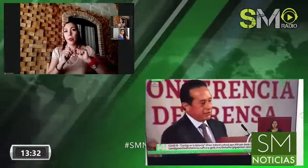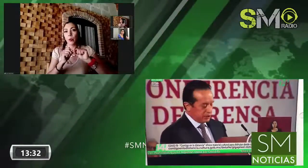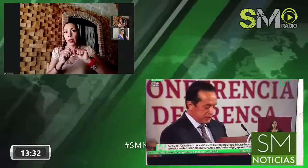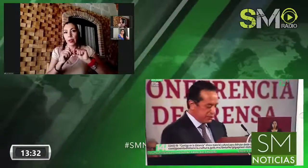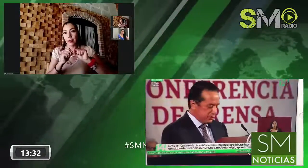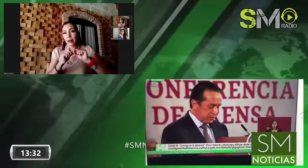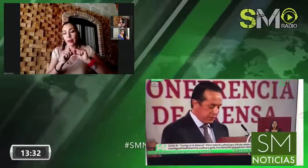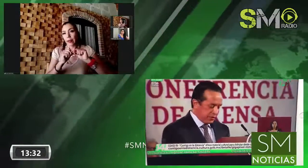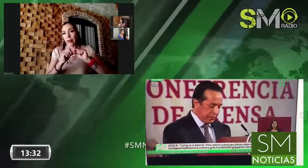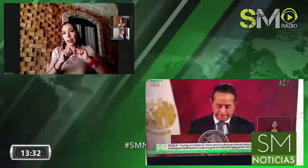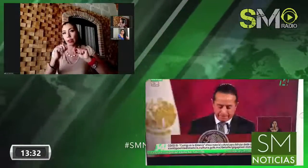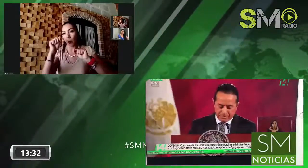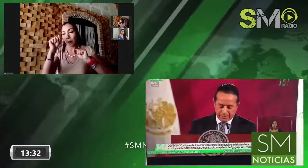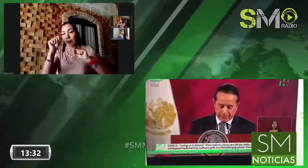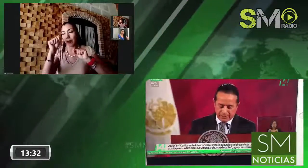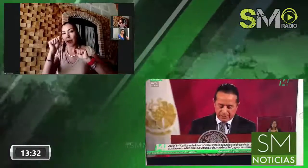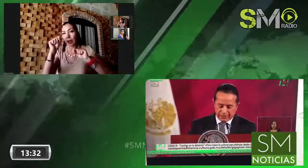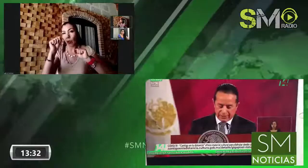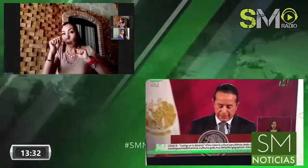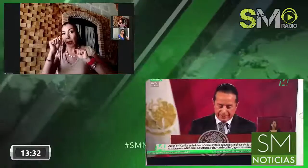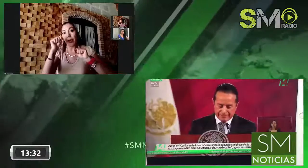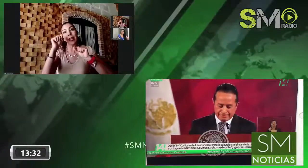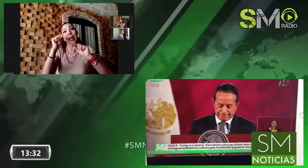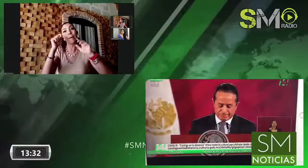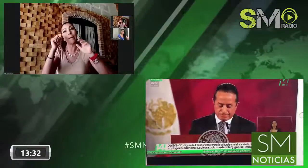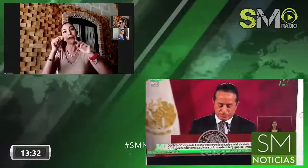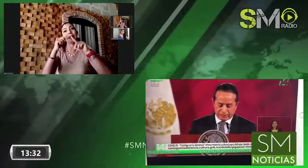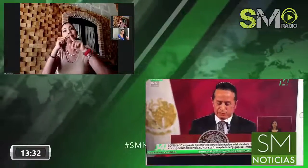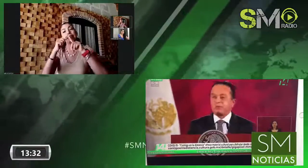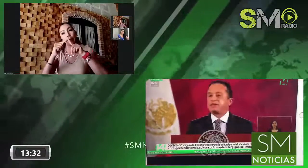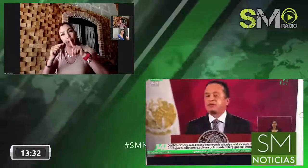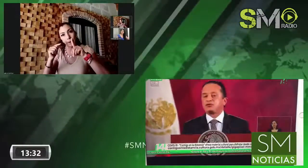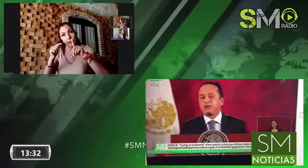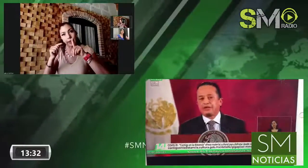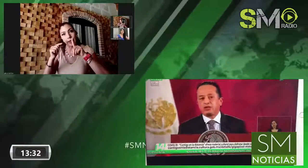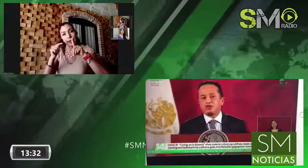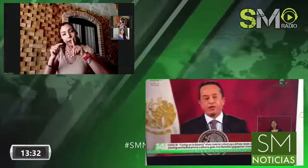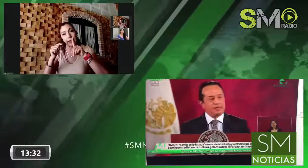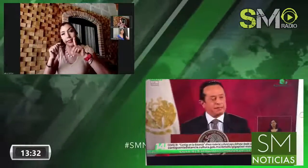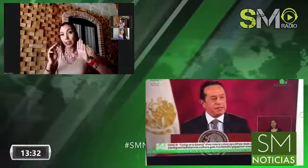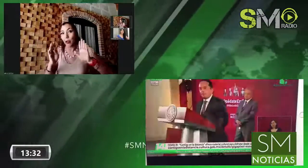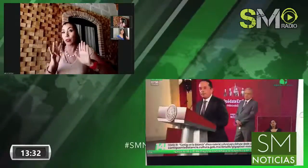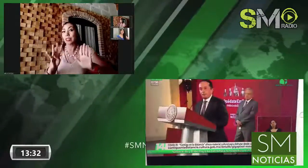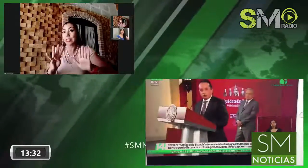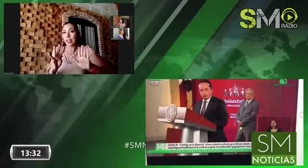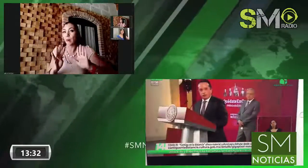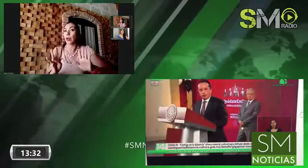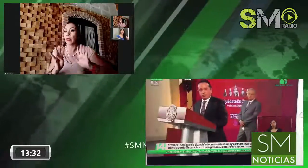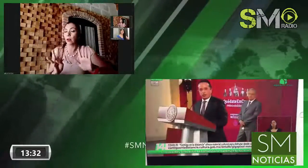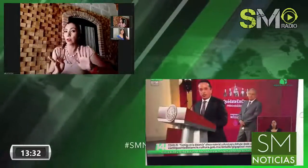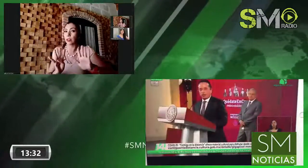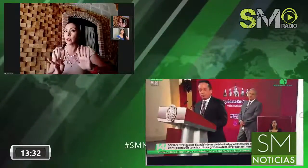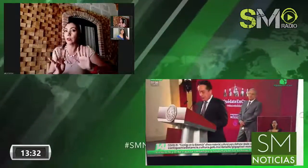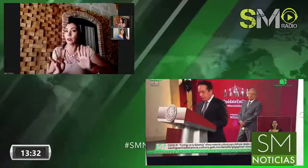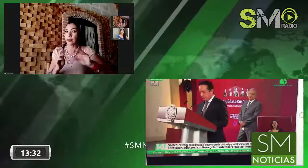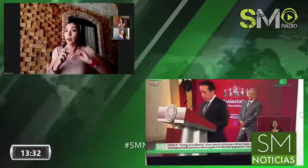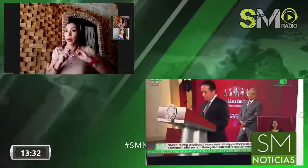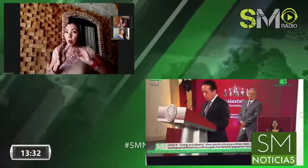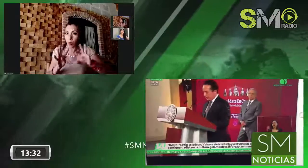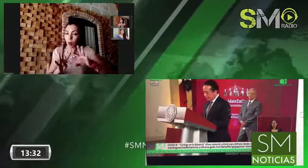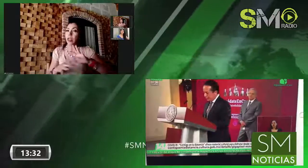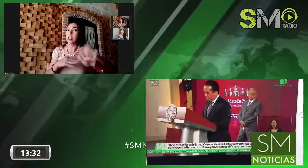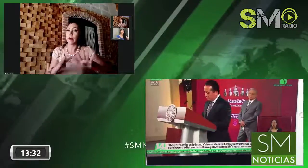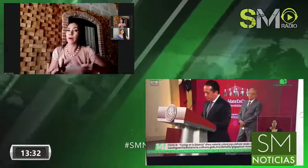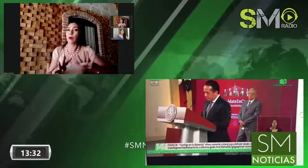estaban así como que en el tope de la curva y al parecer ya van a empezar el descenso, dicen, porque ahora los casos y los estados